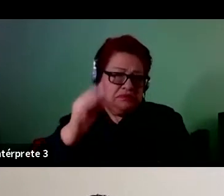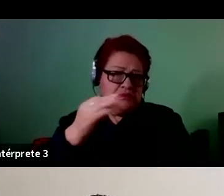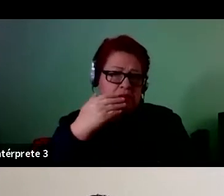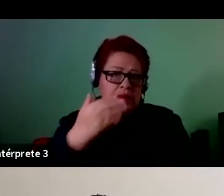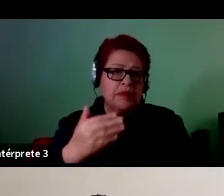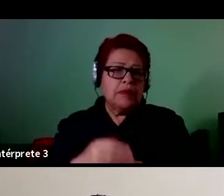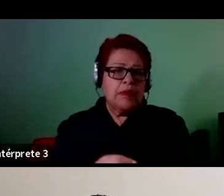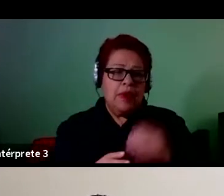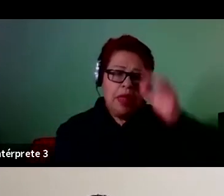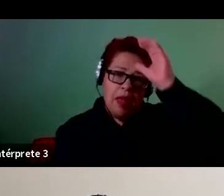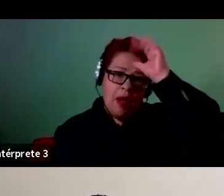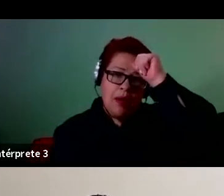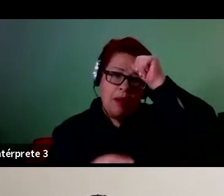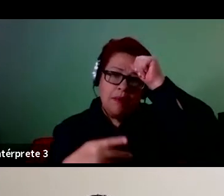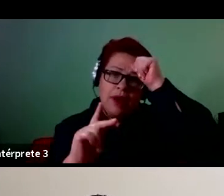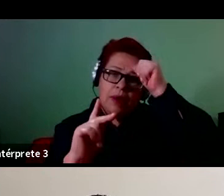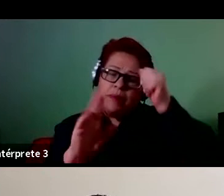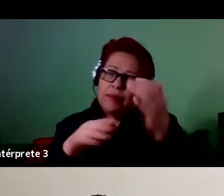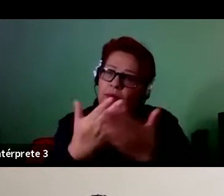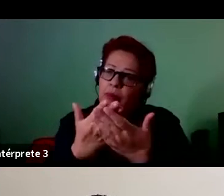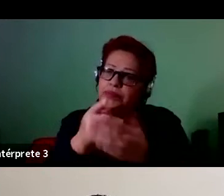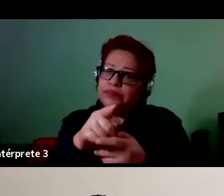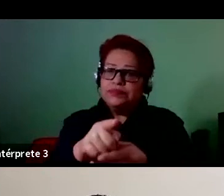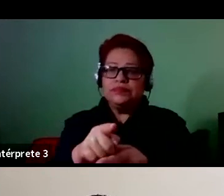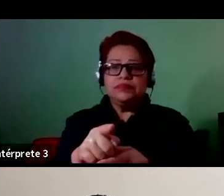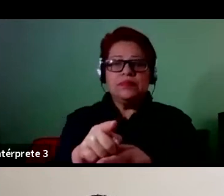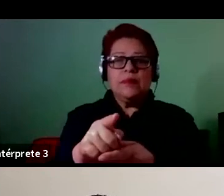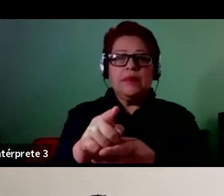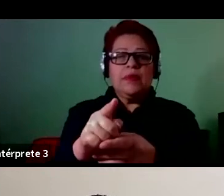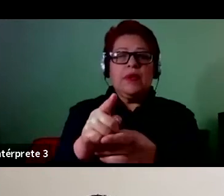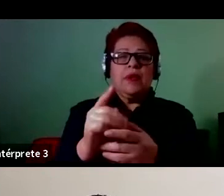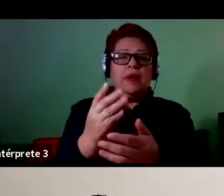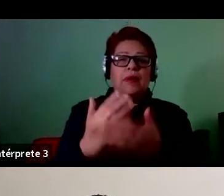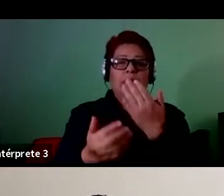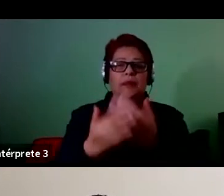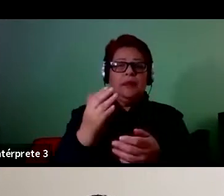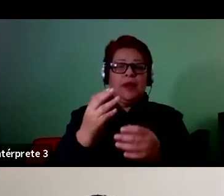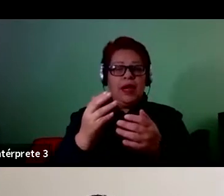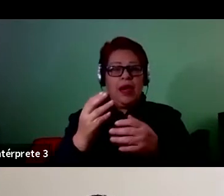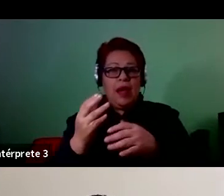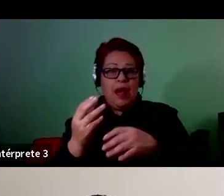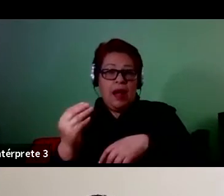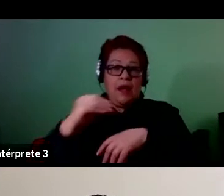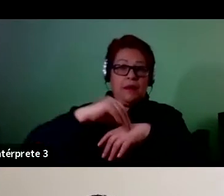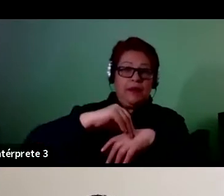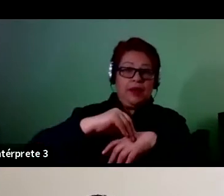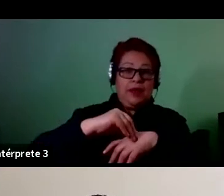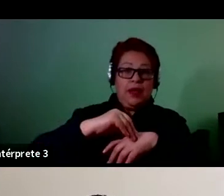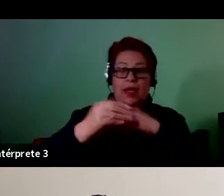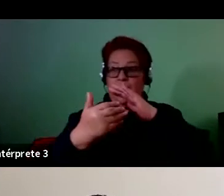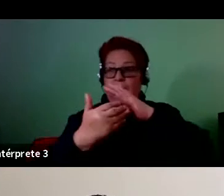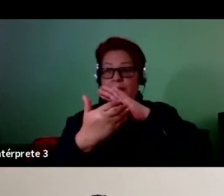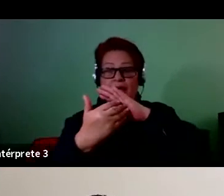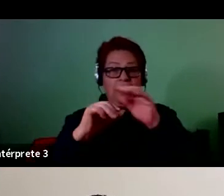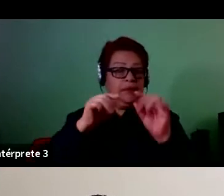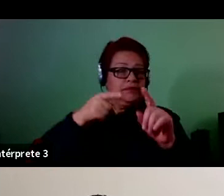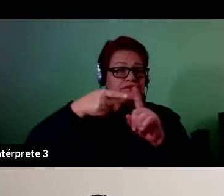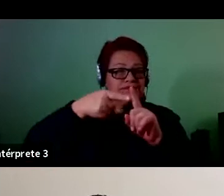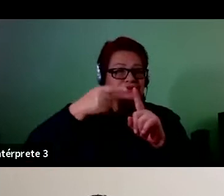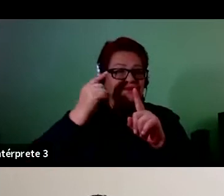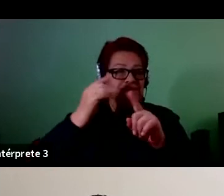pero yo le estaría proponiendo que adicionáramos la mesa específica